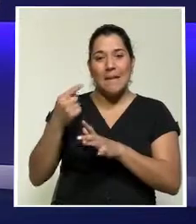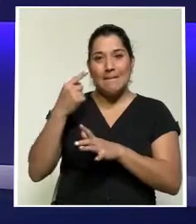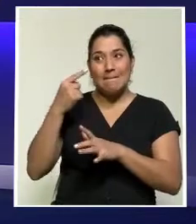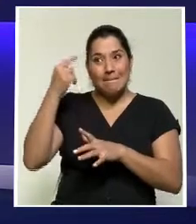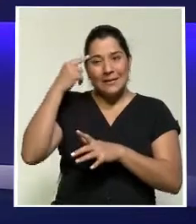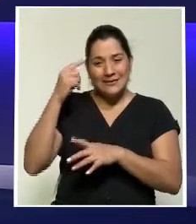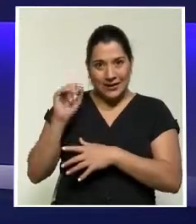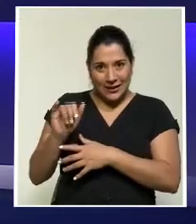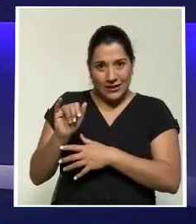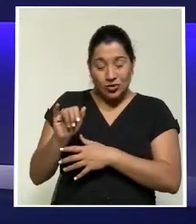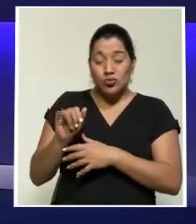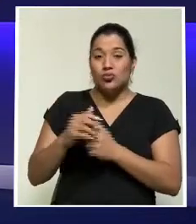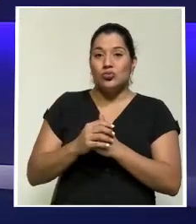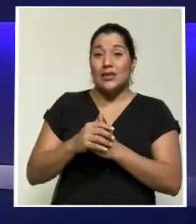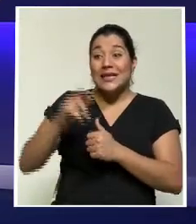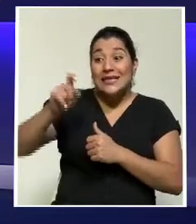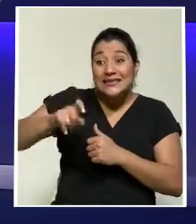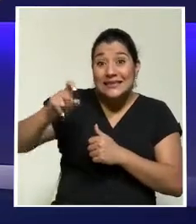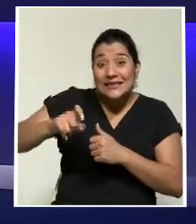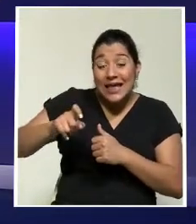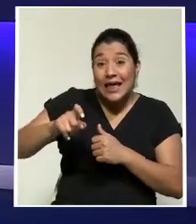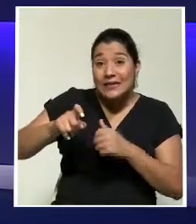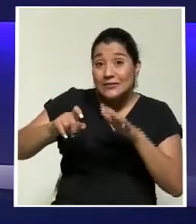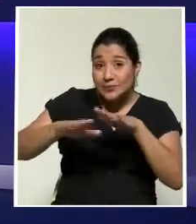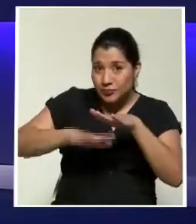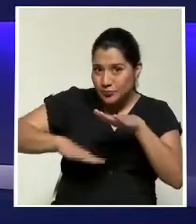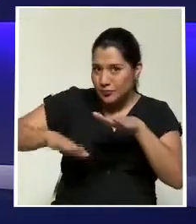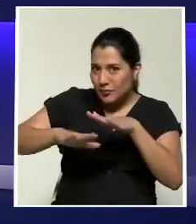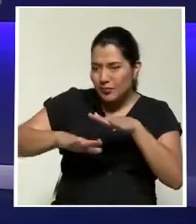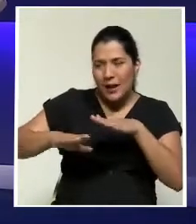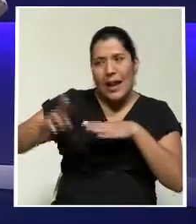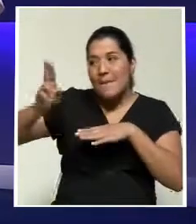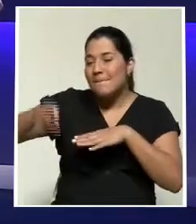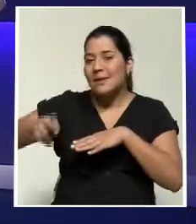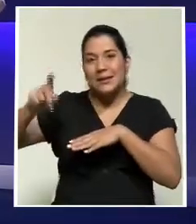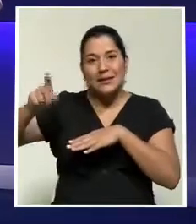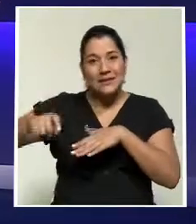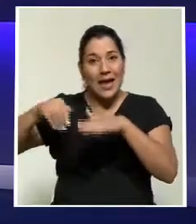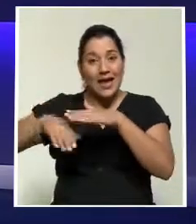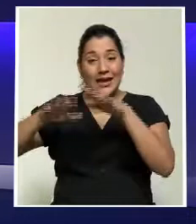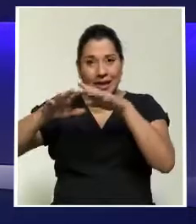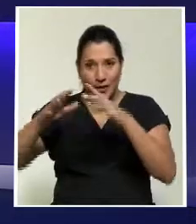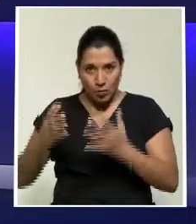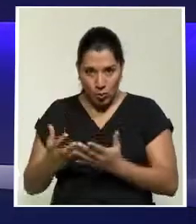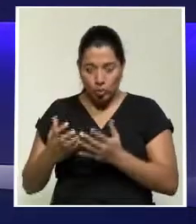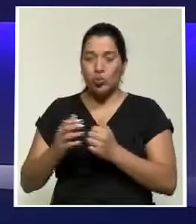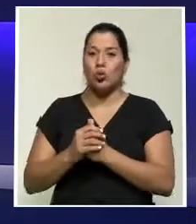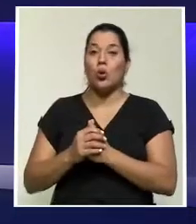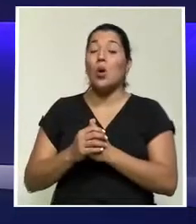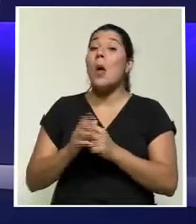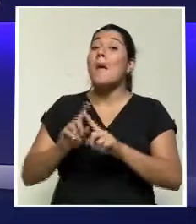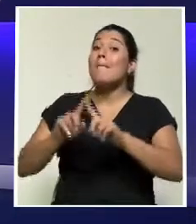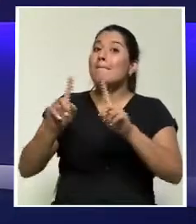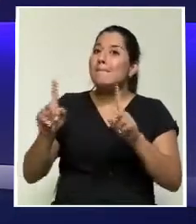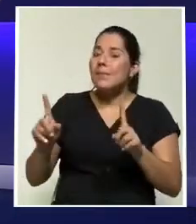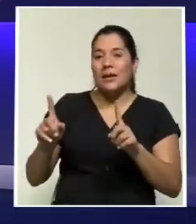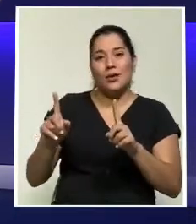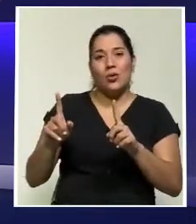Neff, son necesidades las mismas en toda la humanidad. Lo que cambian son los satisfactores, cómo las vamos a